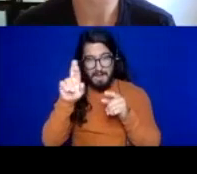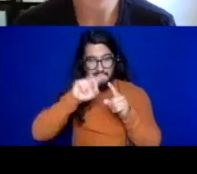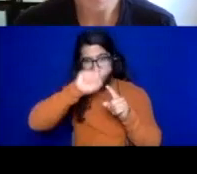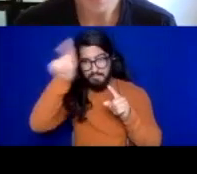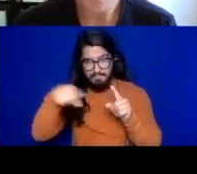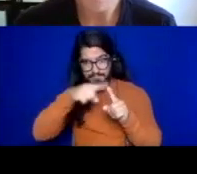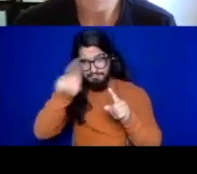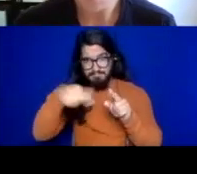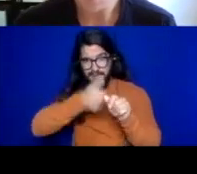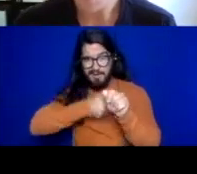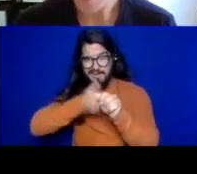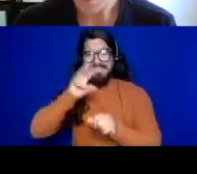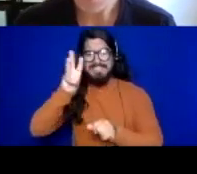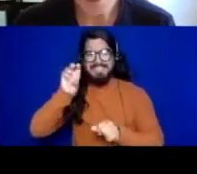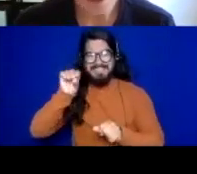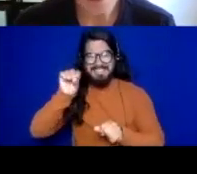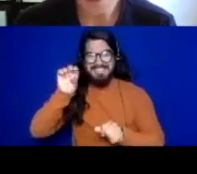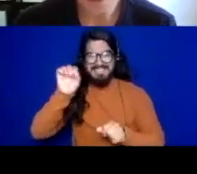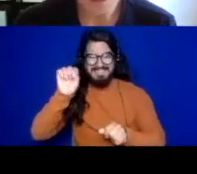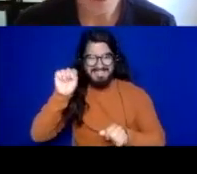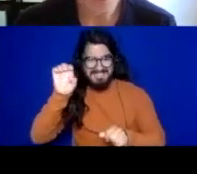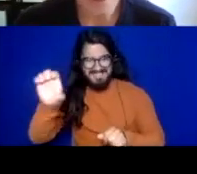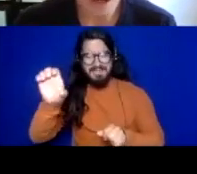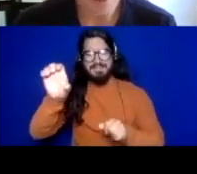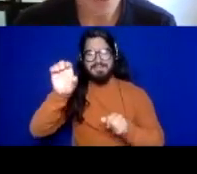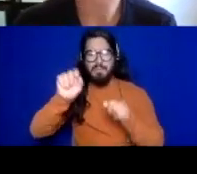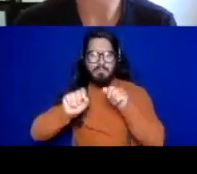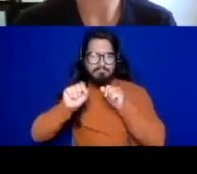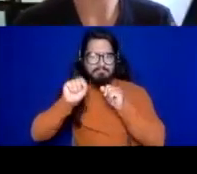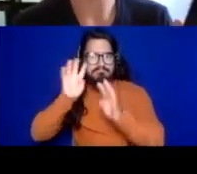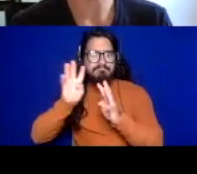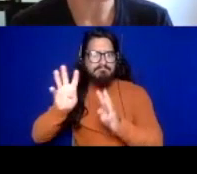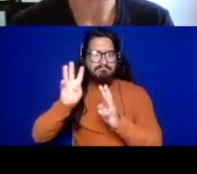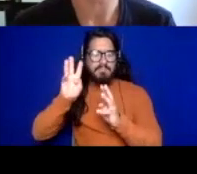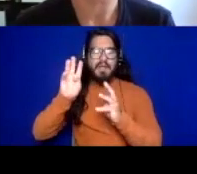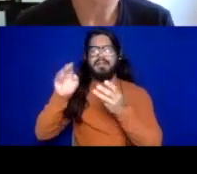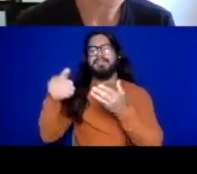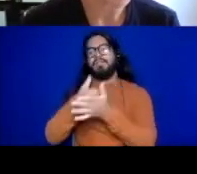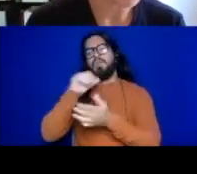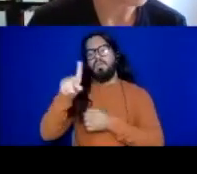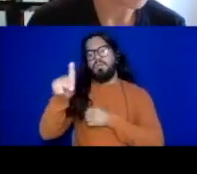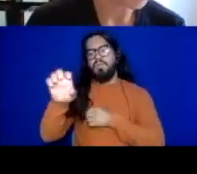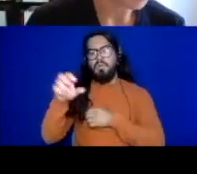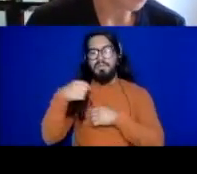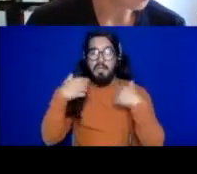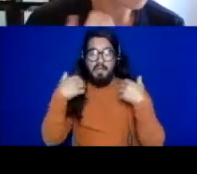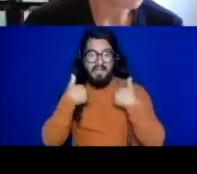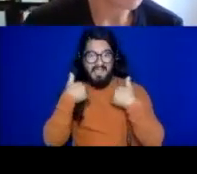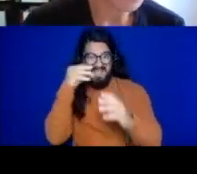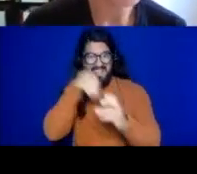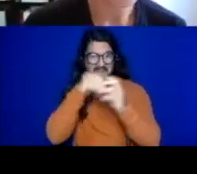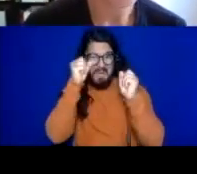60 segundos para generar un nuevo código. ¿Y qué más te puedo decir de esa aplicación? Yo tengo muchas